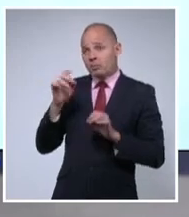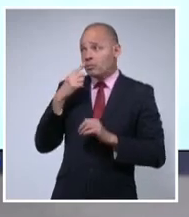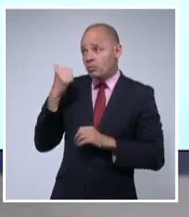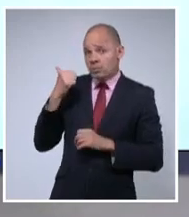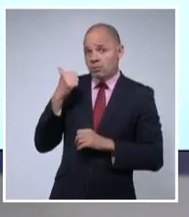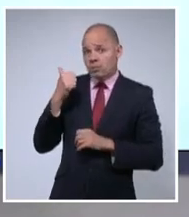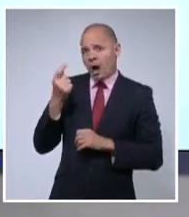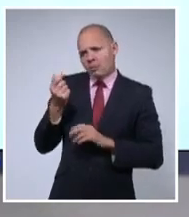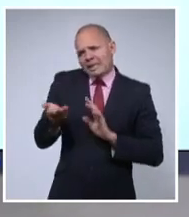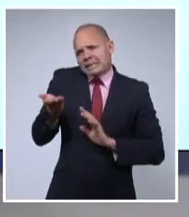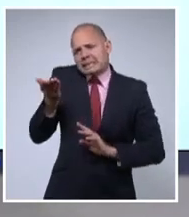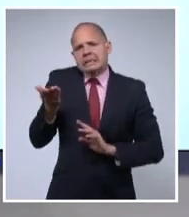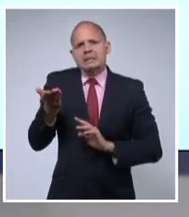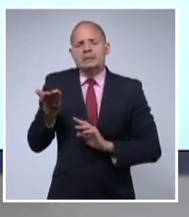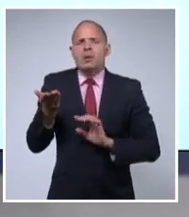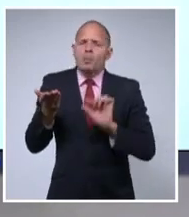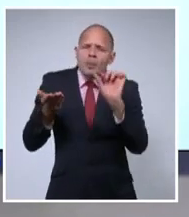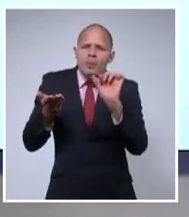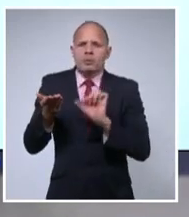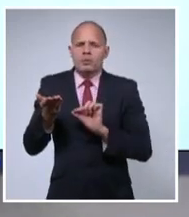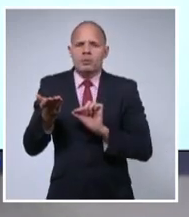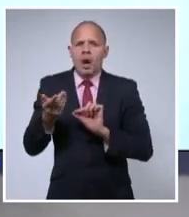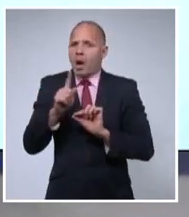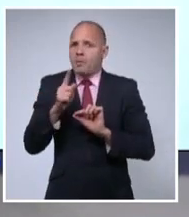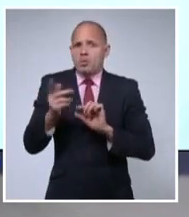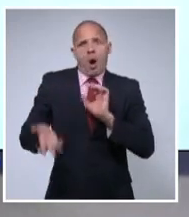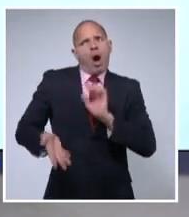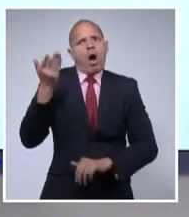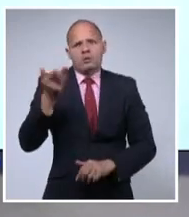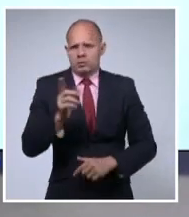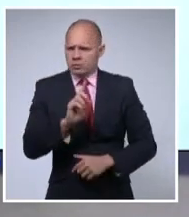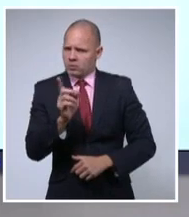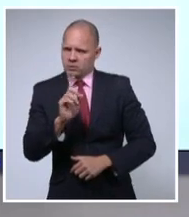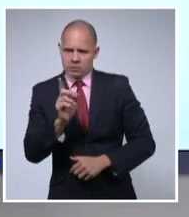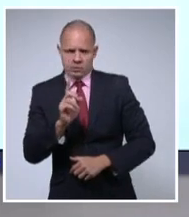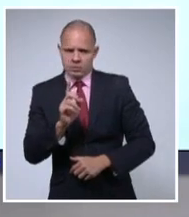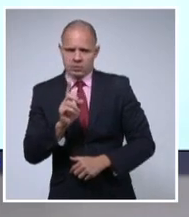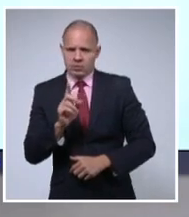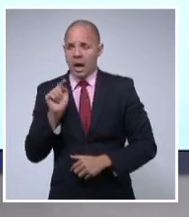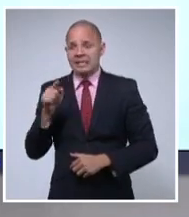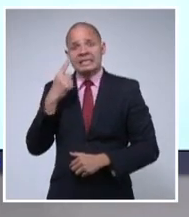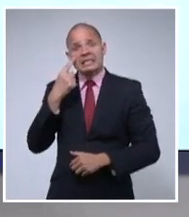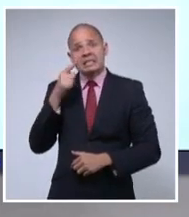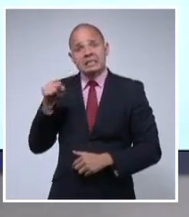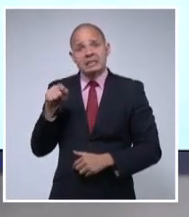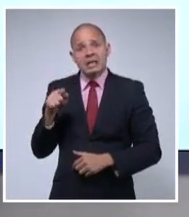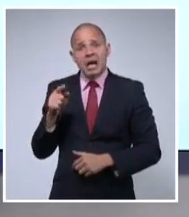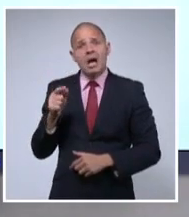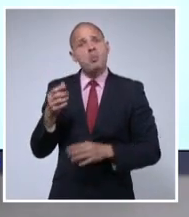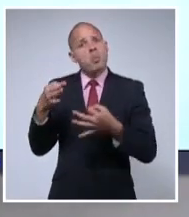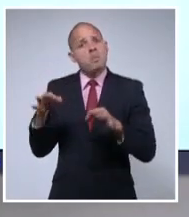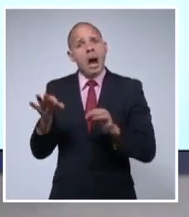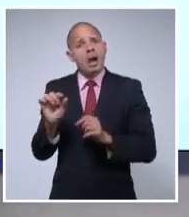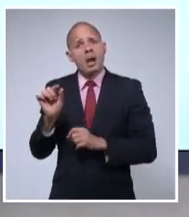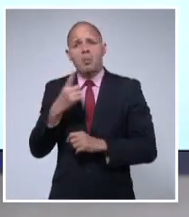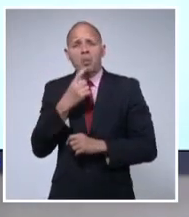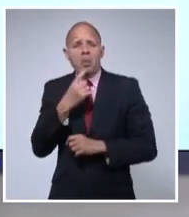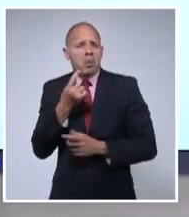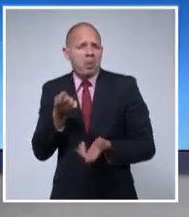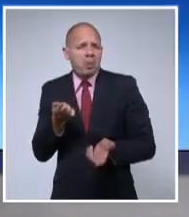en precios que no se parecen en nada a los de la legalización para que surtan efectos en el exterior. Les he traído dos ejemplos.